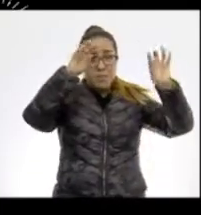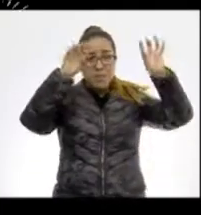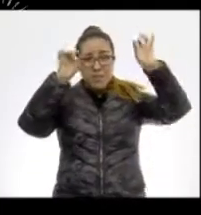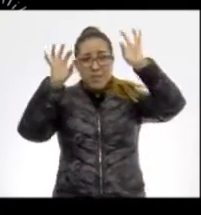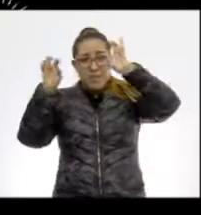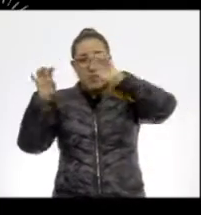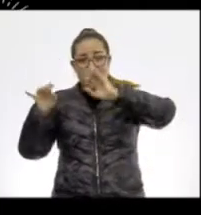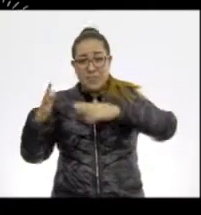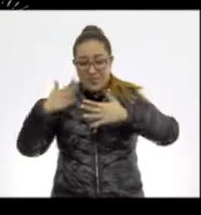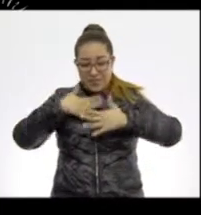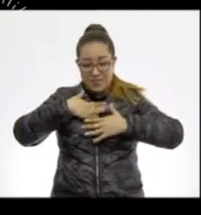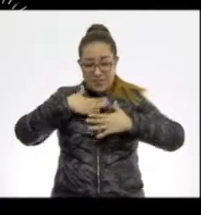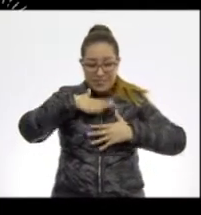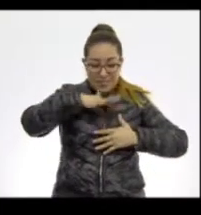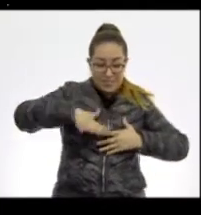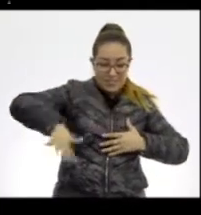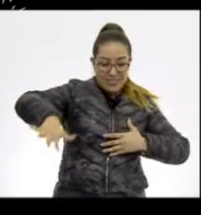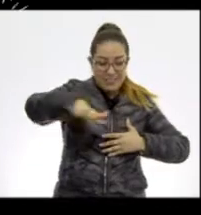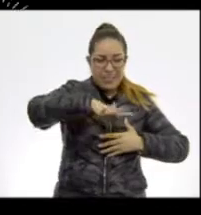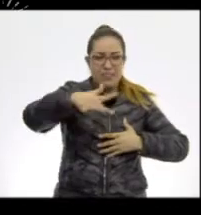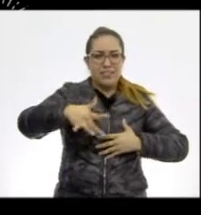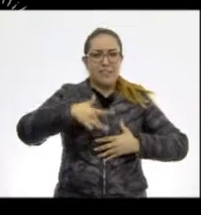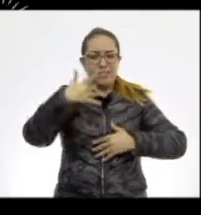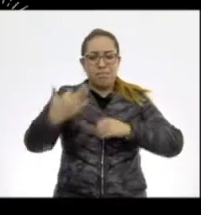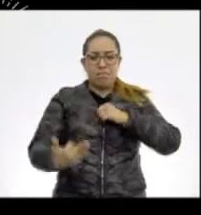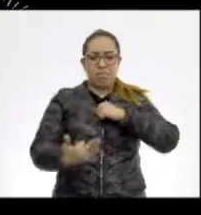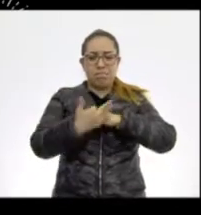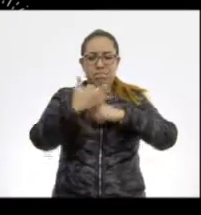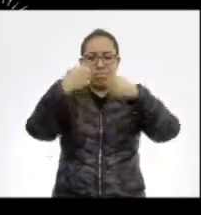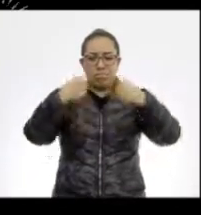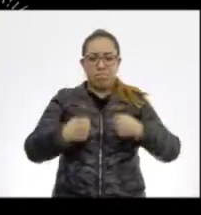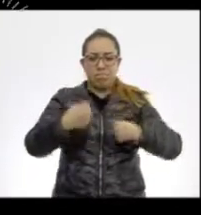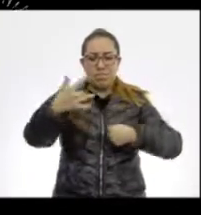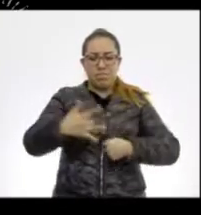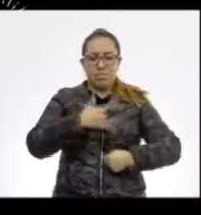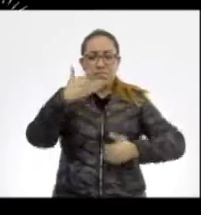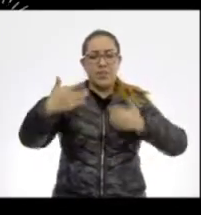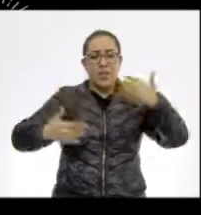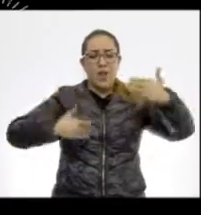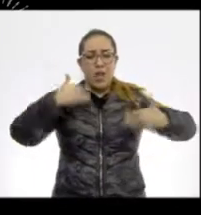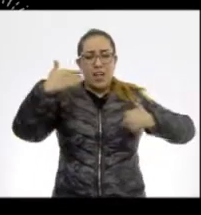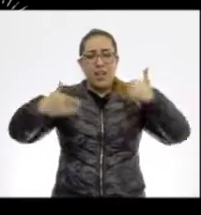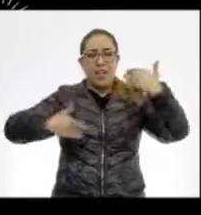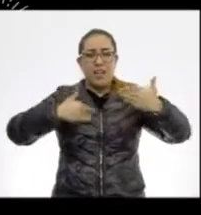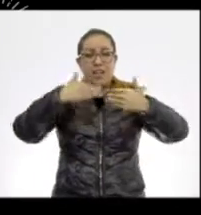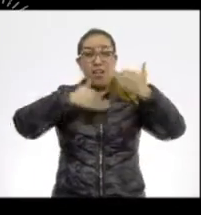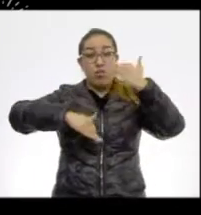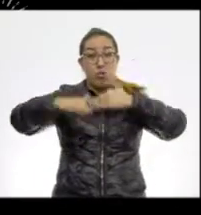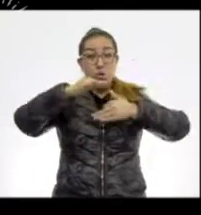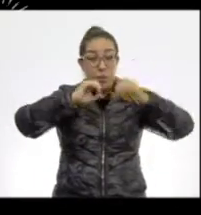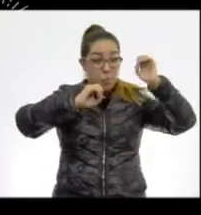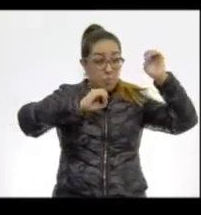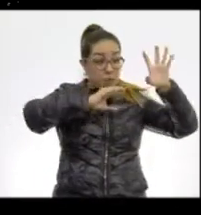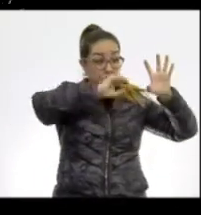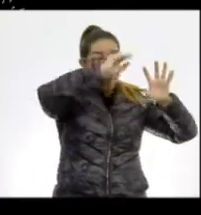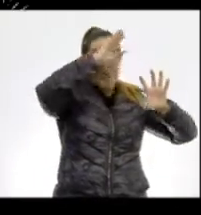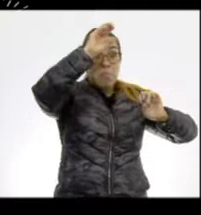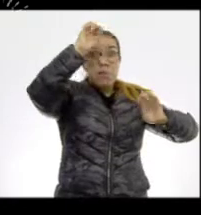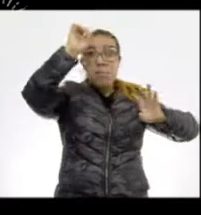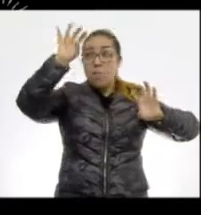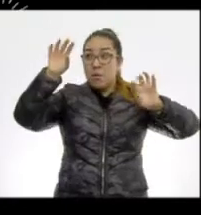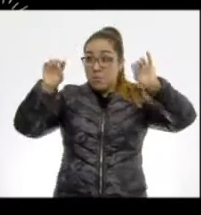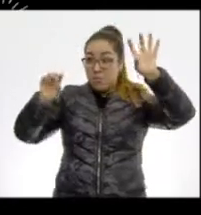espacio personal. Donde yo me siento seguro, donde me da alegría y todas estas estrellas representan lo que